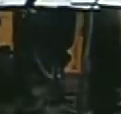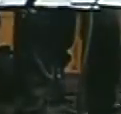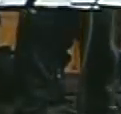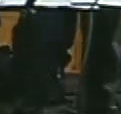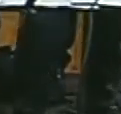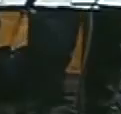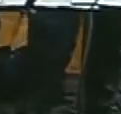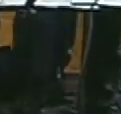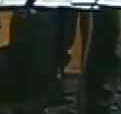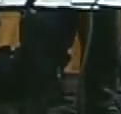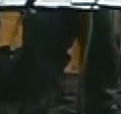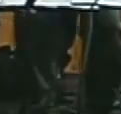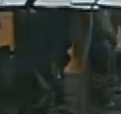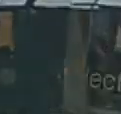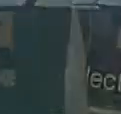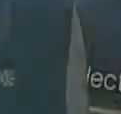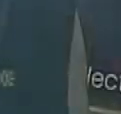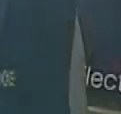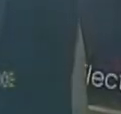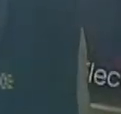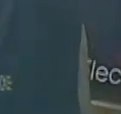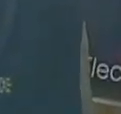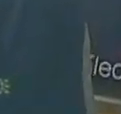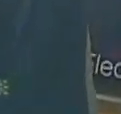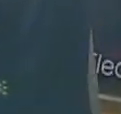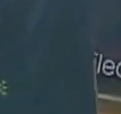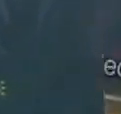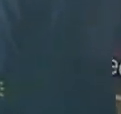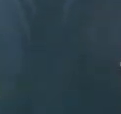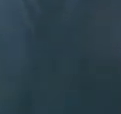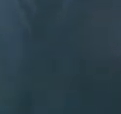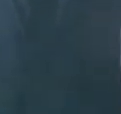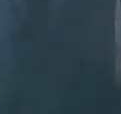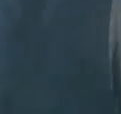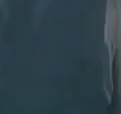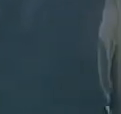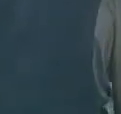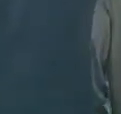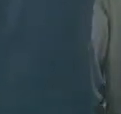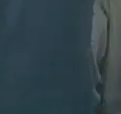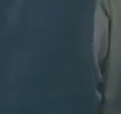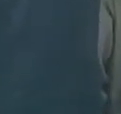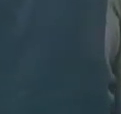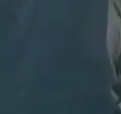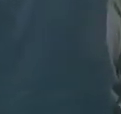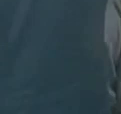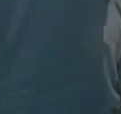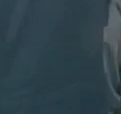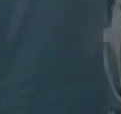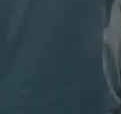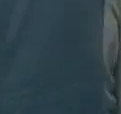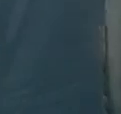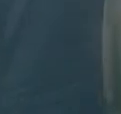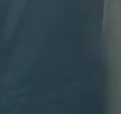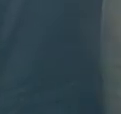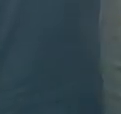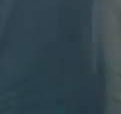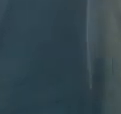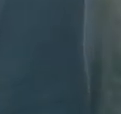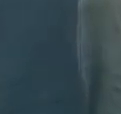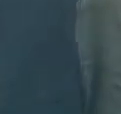La economía del país, el bloqueo va a acabar. Es la victoria del pueblo, Venezuela